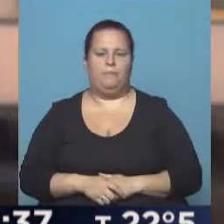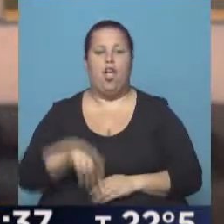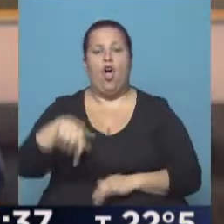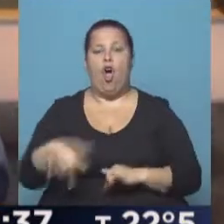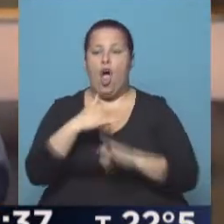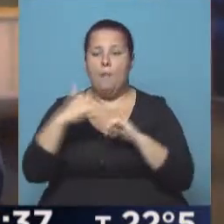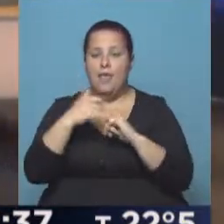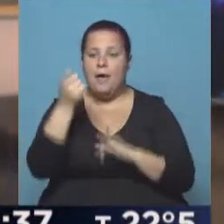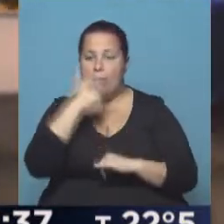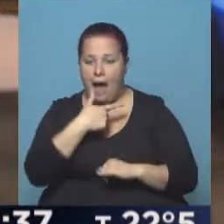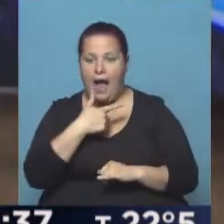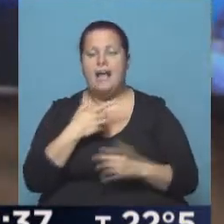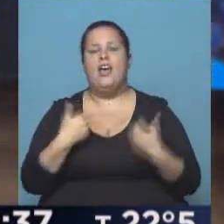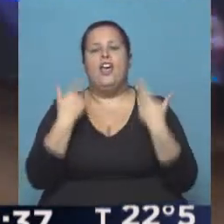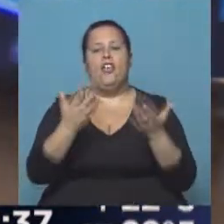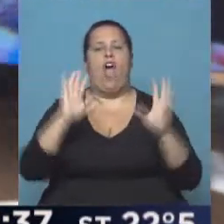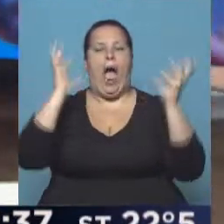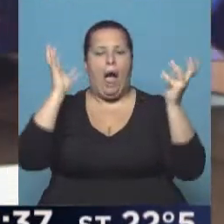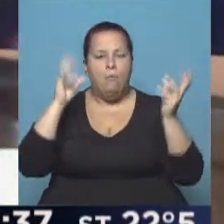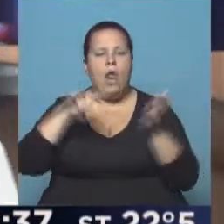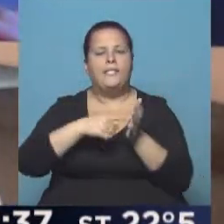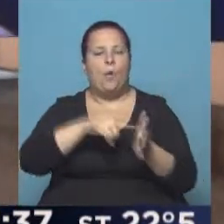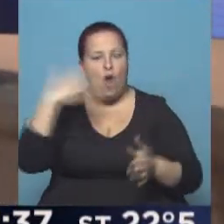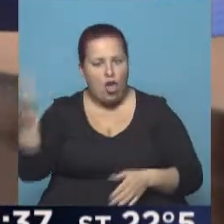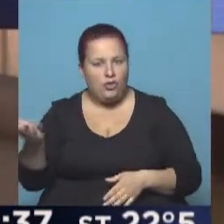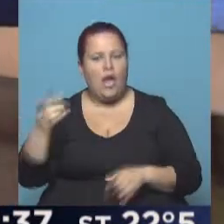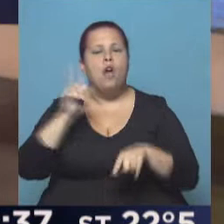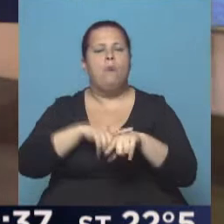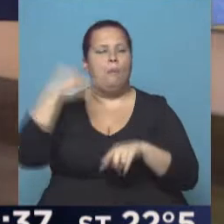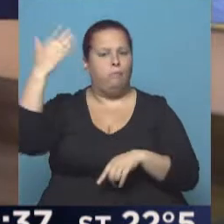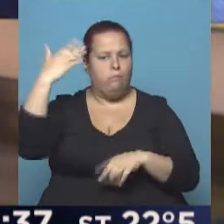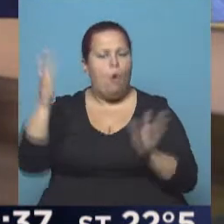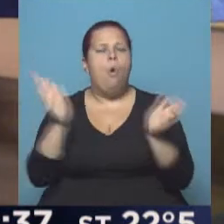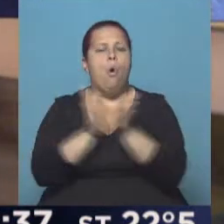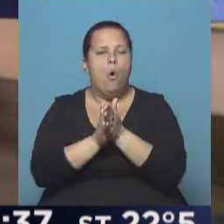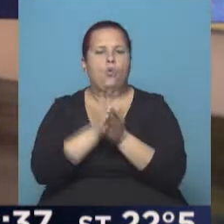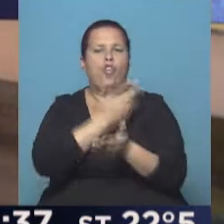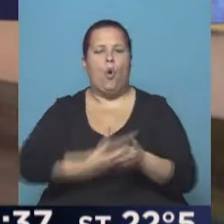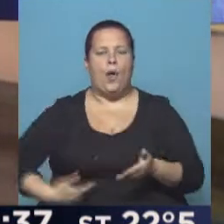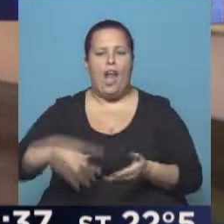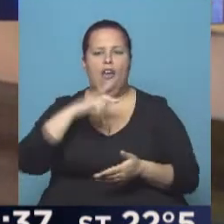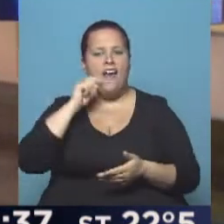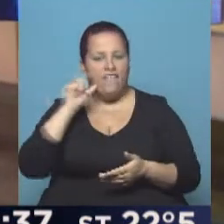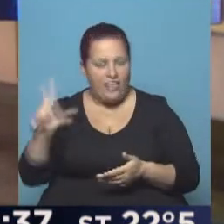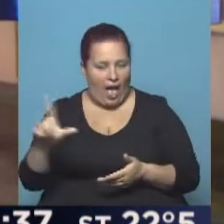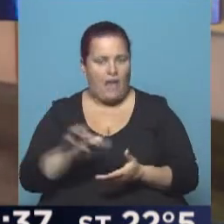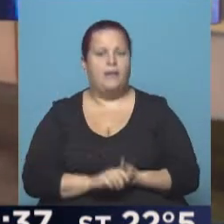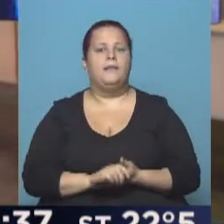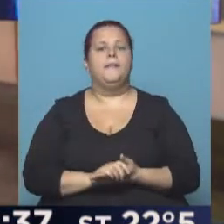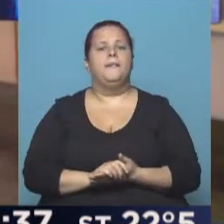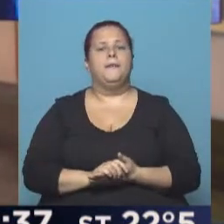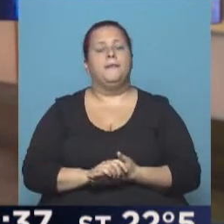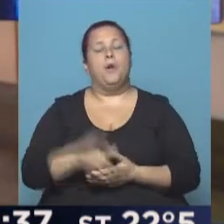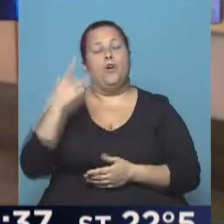Este mediodía el presidente Mauricio Macri entregó ambulancias a la provincia de Buenos Aires. Fue durante un acto, estuvo acompañado por la gobernadora María Eugenia Vidal.